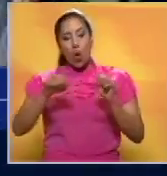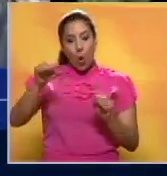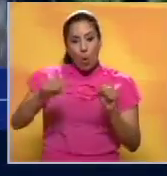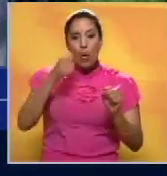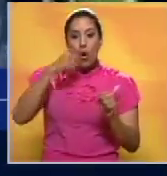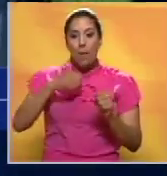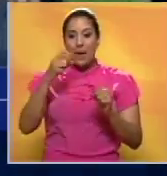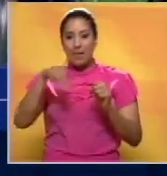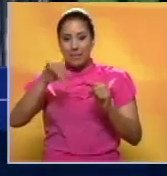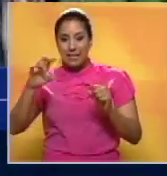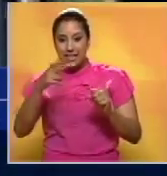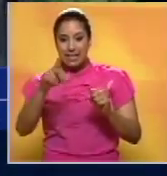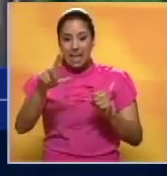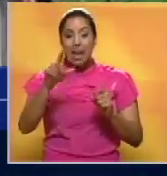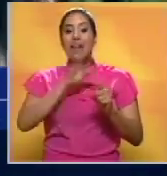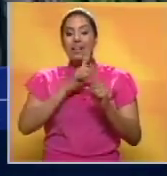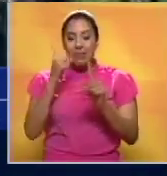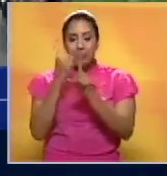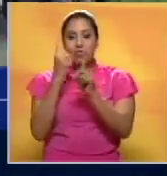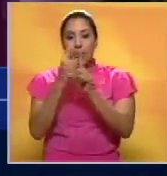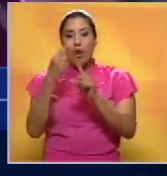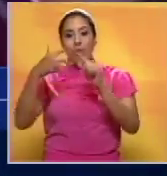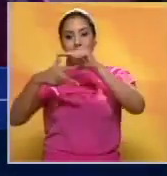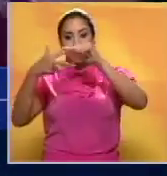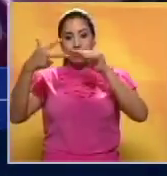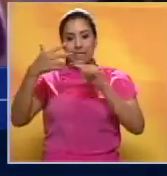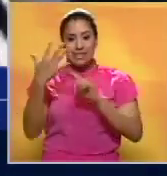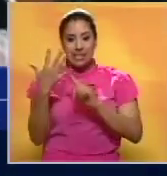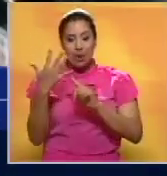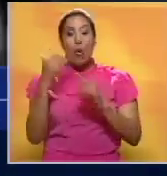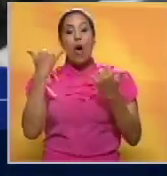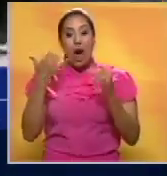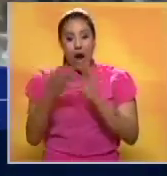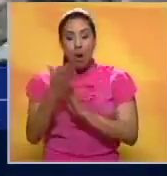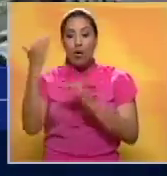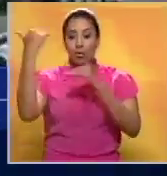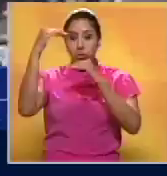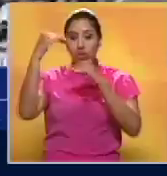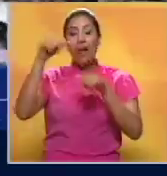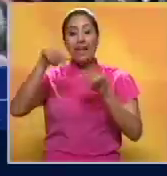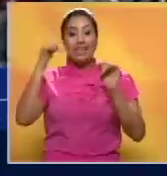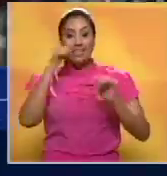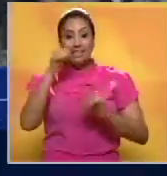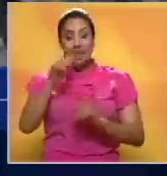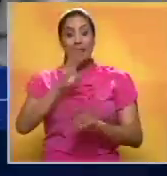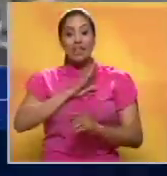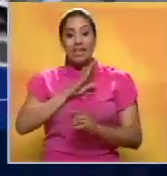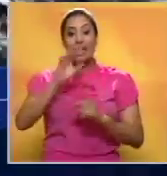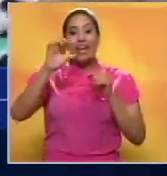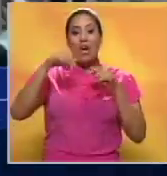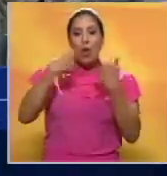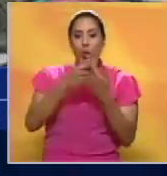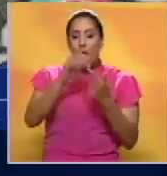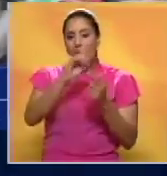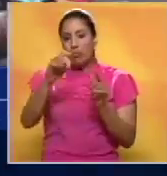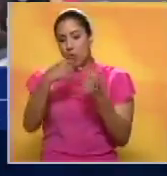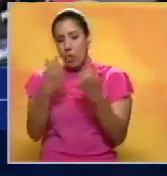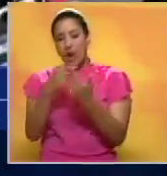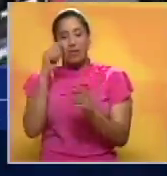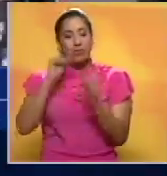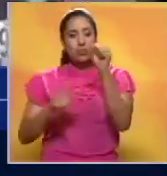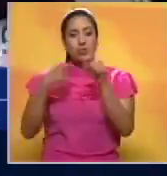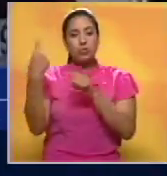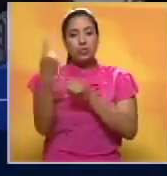Pinot y Vincenzo Nibali completan el top 5. La etapa 14 se disputará este sábado entre Castellania y Europa con